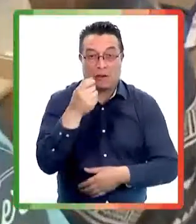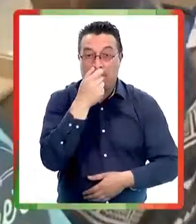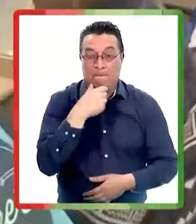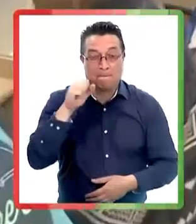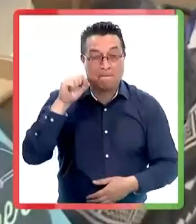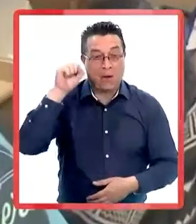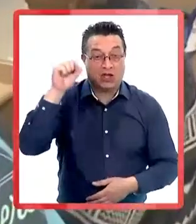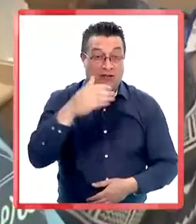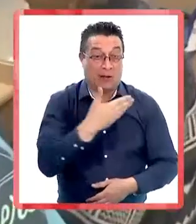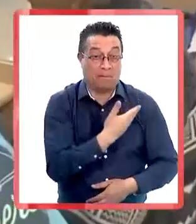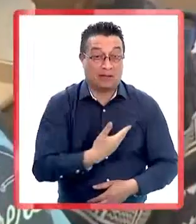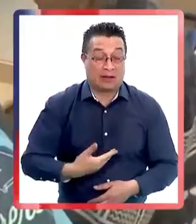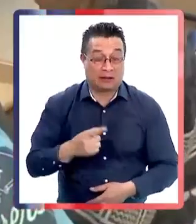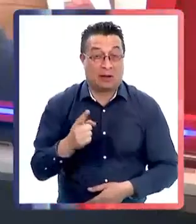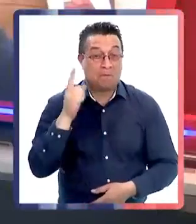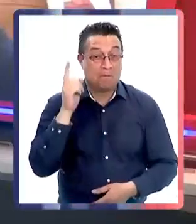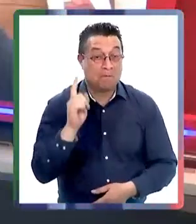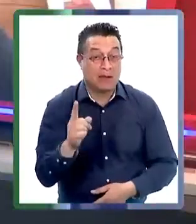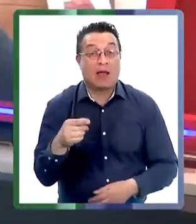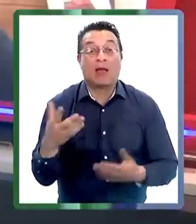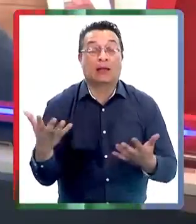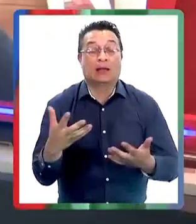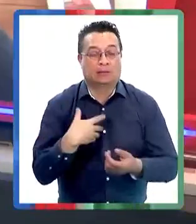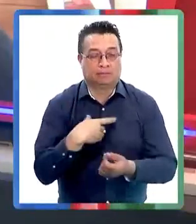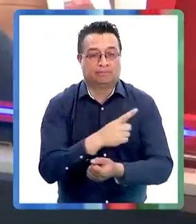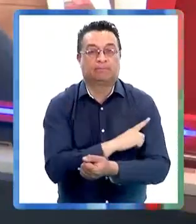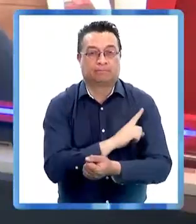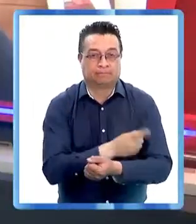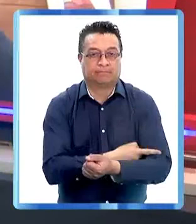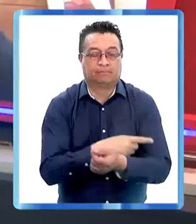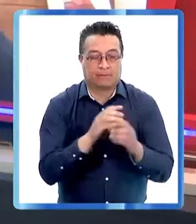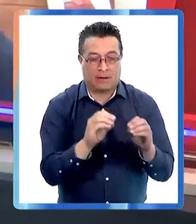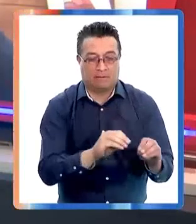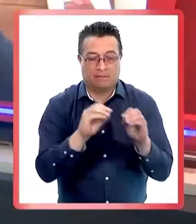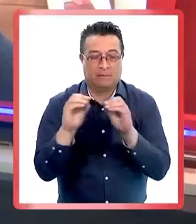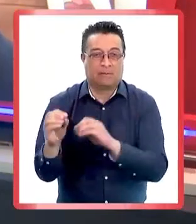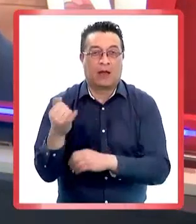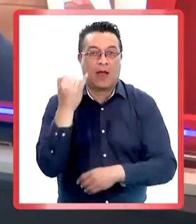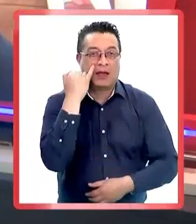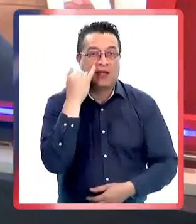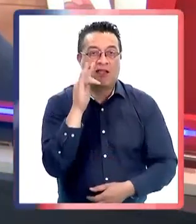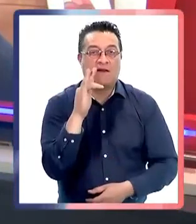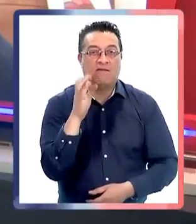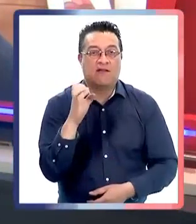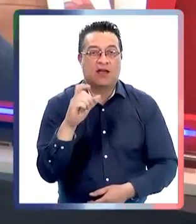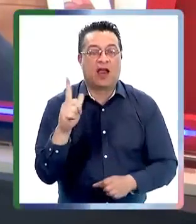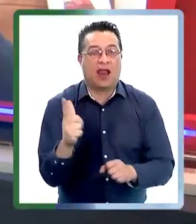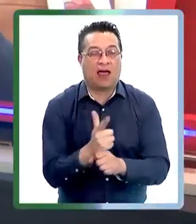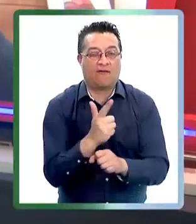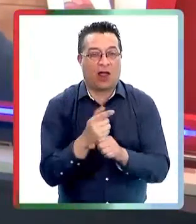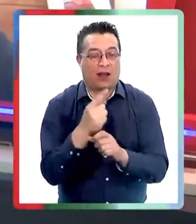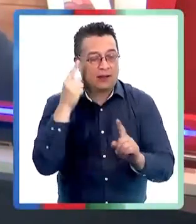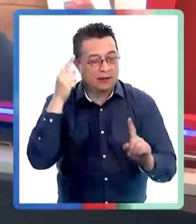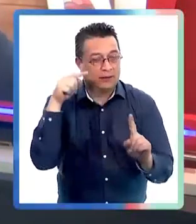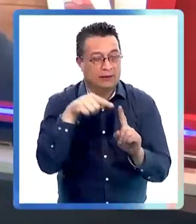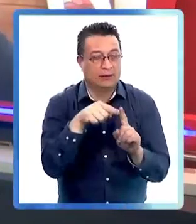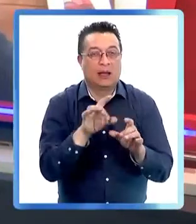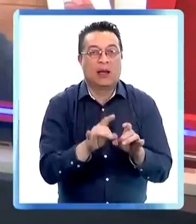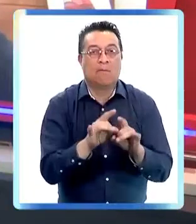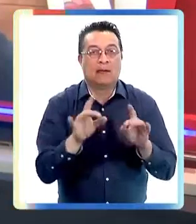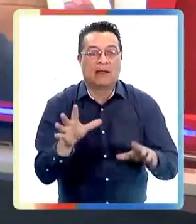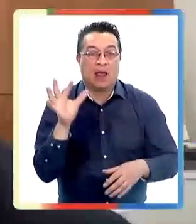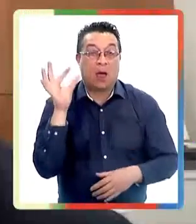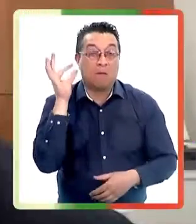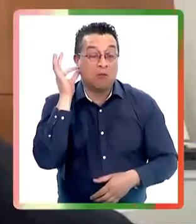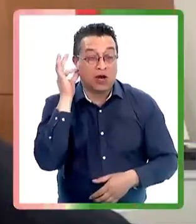presidente Gabriel Boric ha tomado, ha sido fortalecer y extender el IFE laboral, con un foco especial en